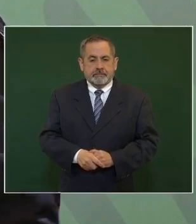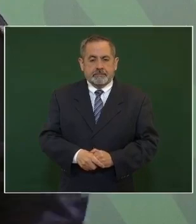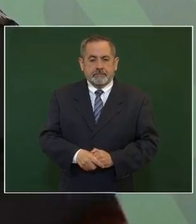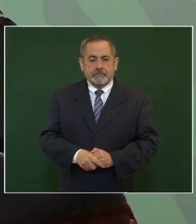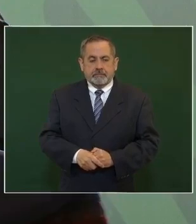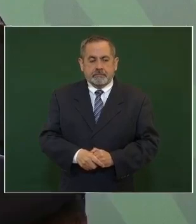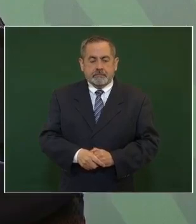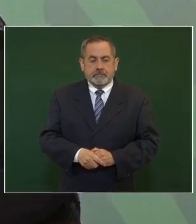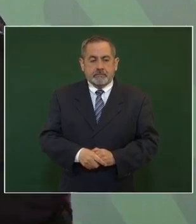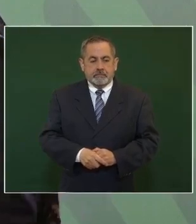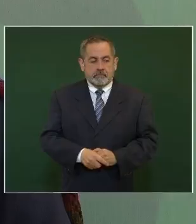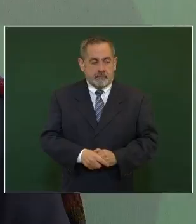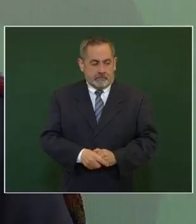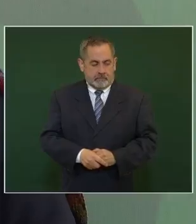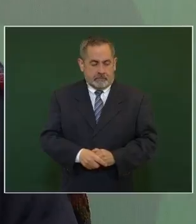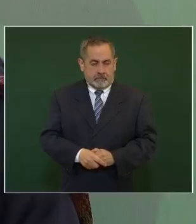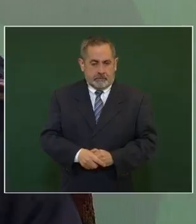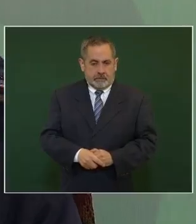Y